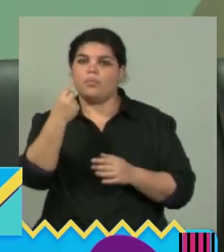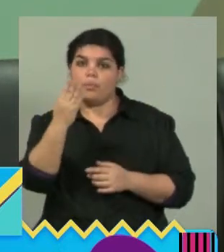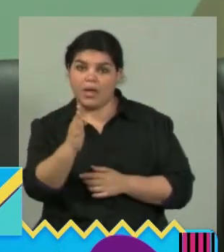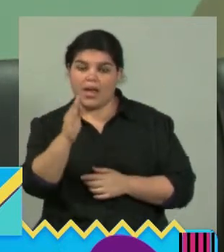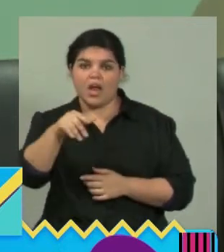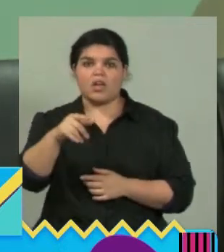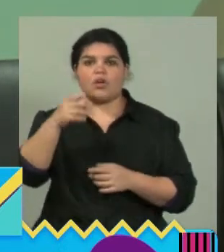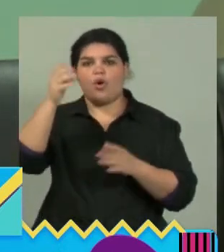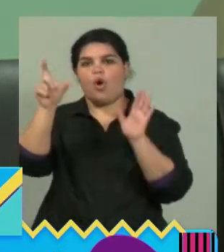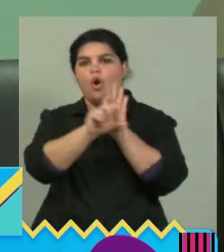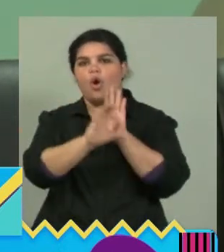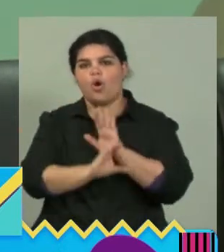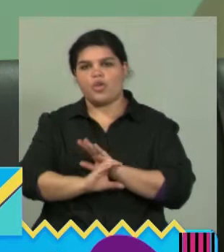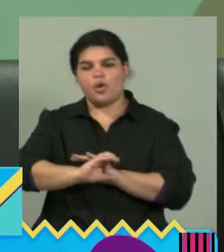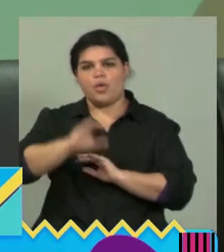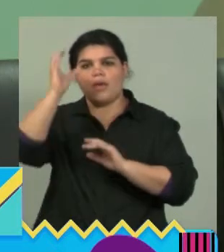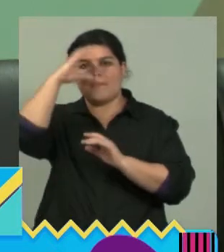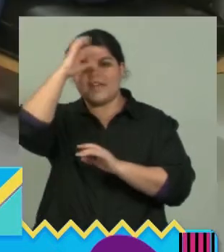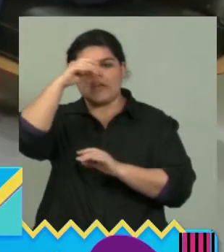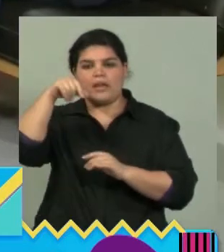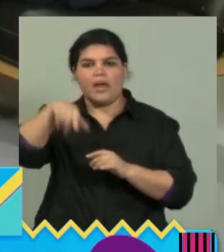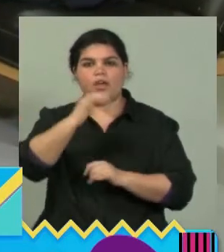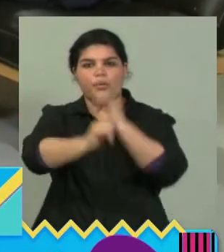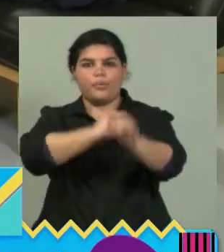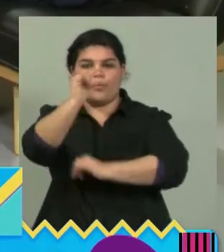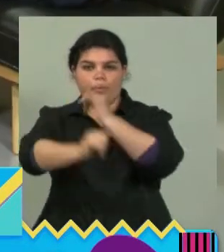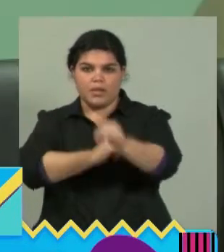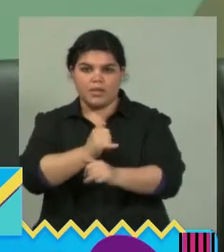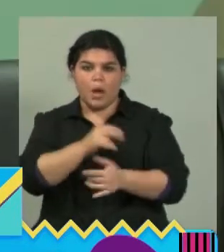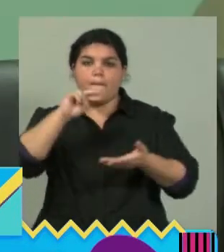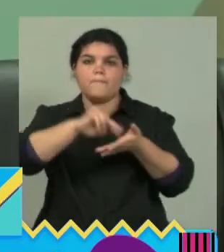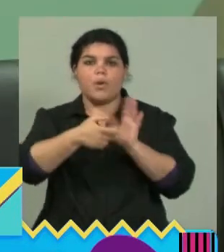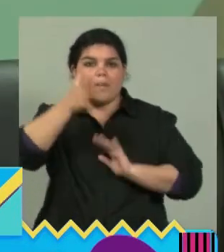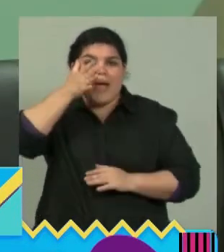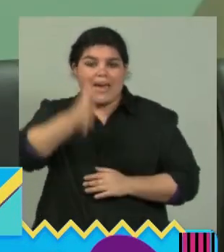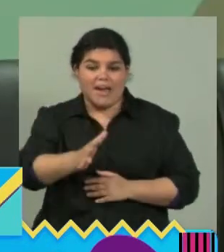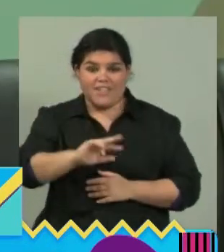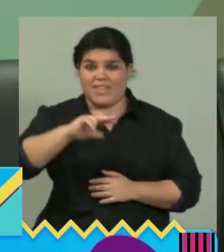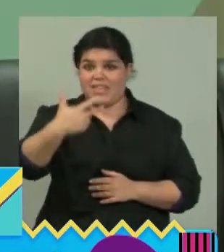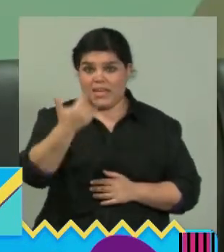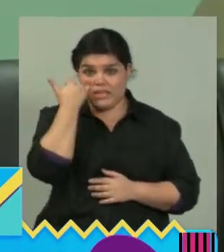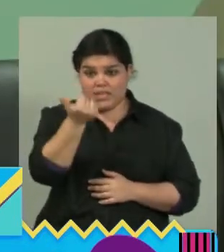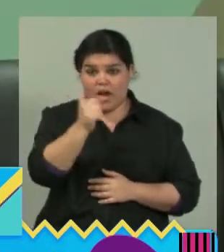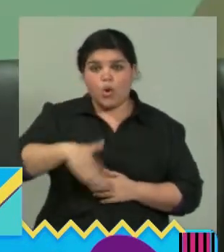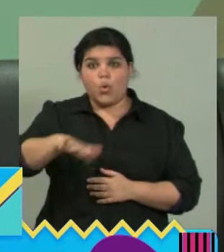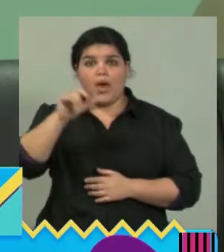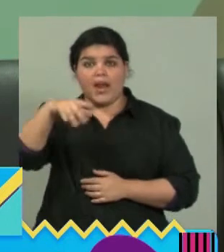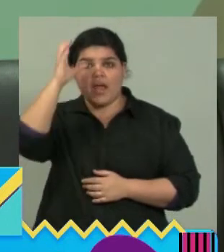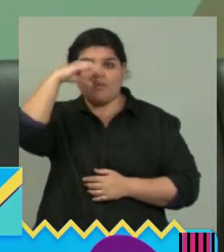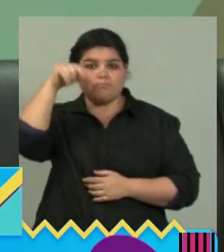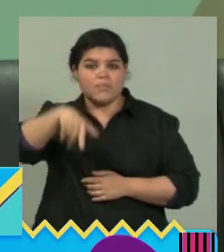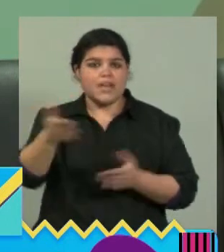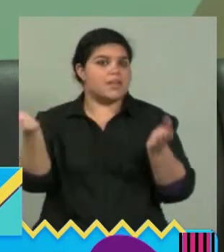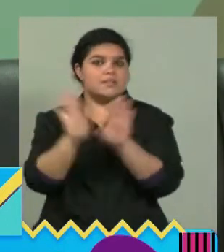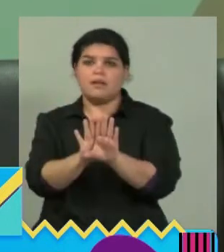Dice que después del tercer derrame, después del tercer incidente grave, ¿sí?, en la mina, tiene que cerrarse el